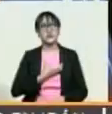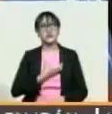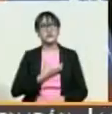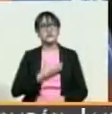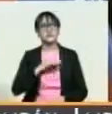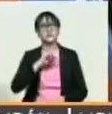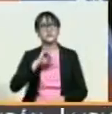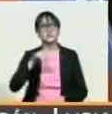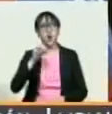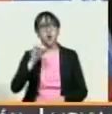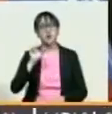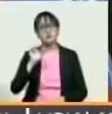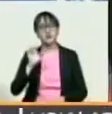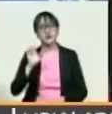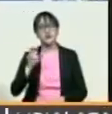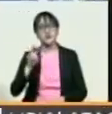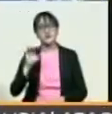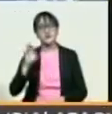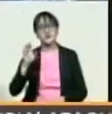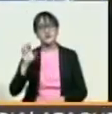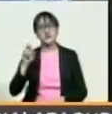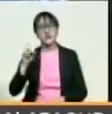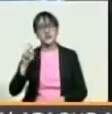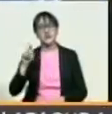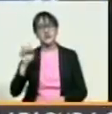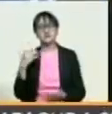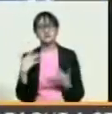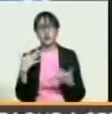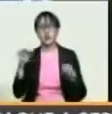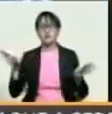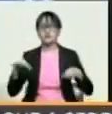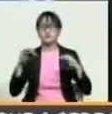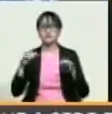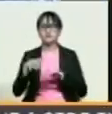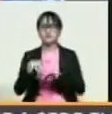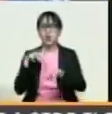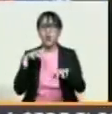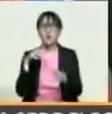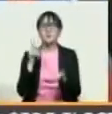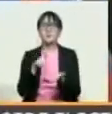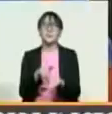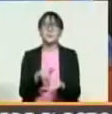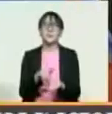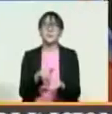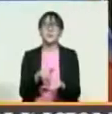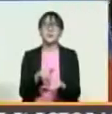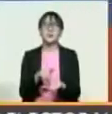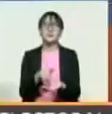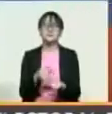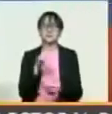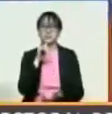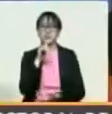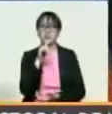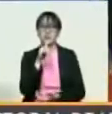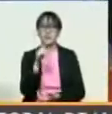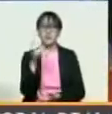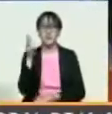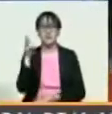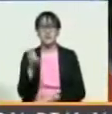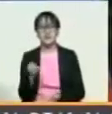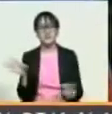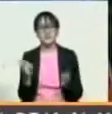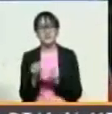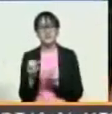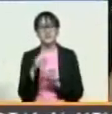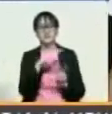rangel ávalos que administraron en esta jornada con una multitudinaria presencia es el aporte que tenemos desde petare y con él